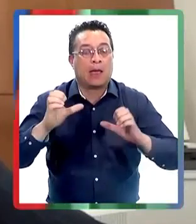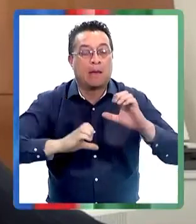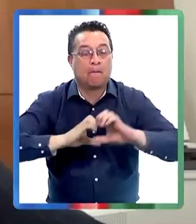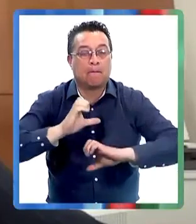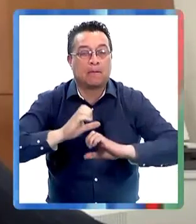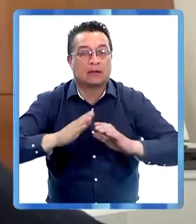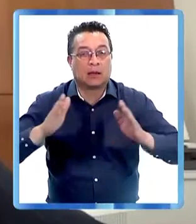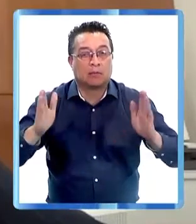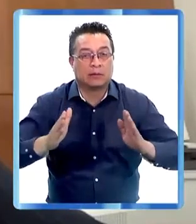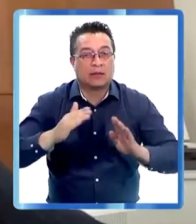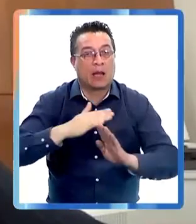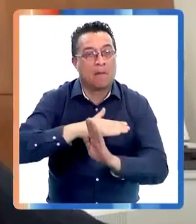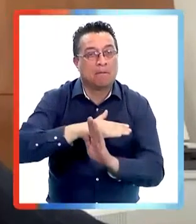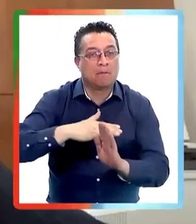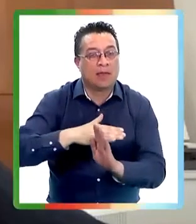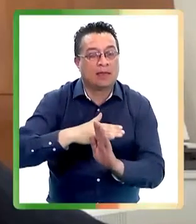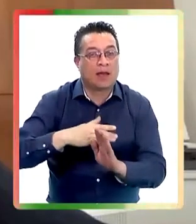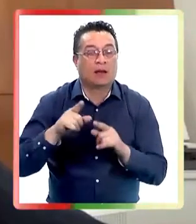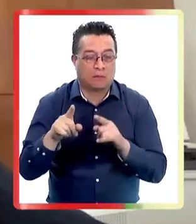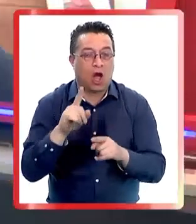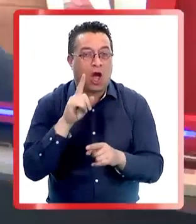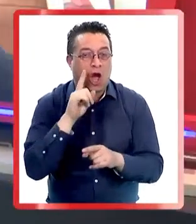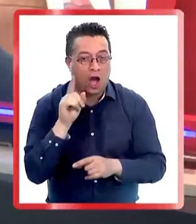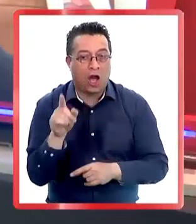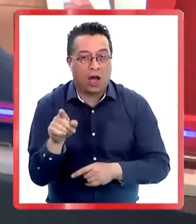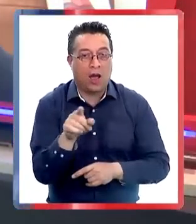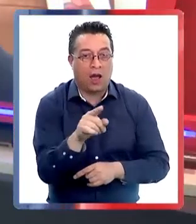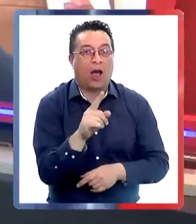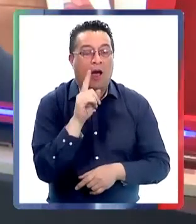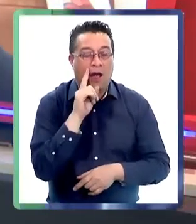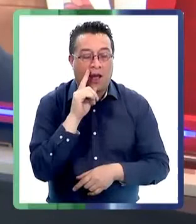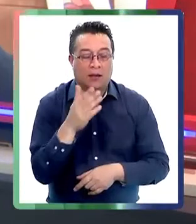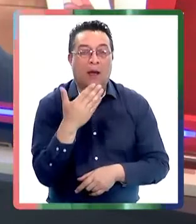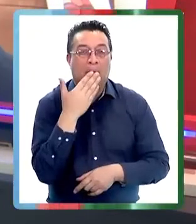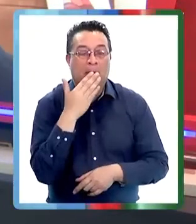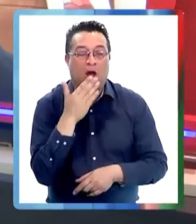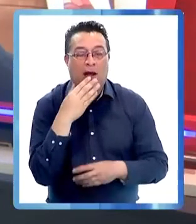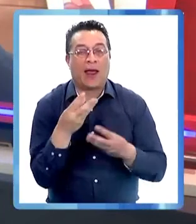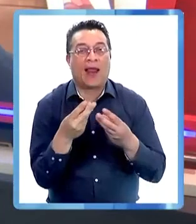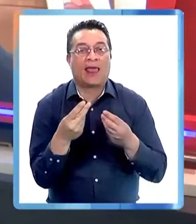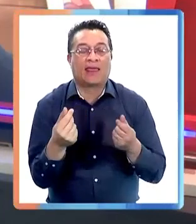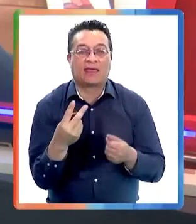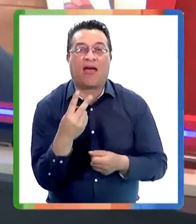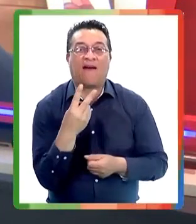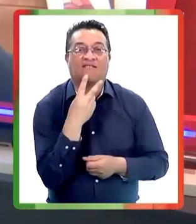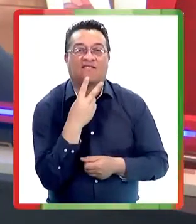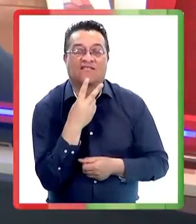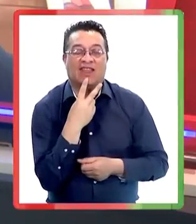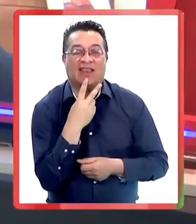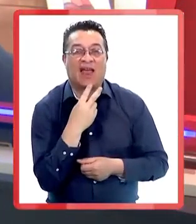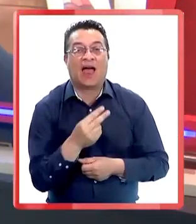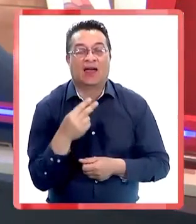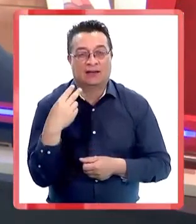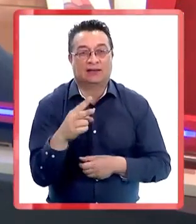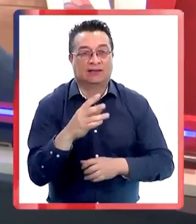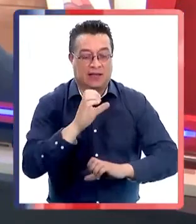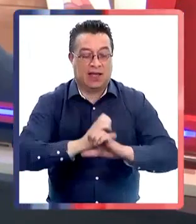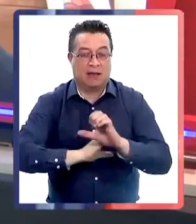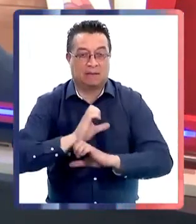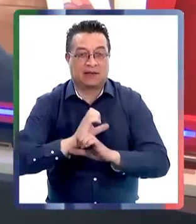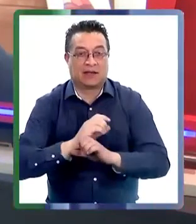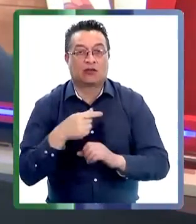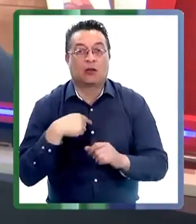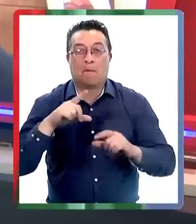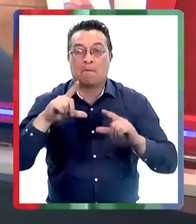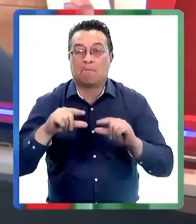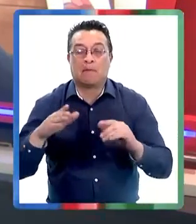empresas, lo cual significa que hay ahí también un foco en la mejora de la calidad de vida de los empresarios